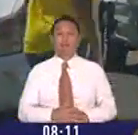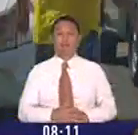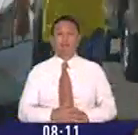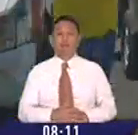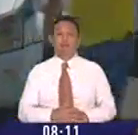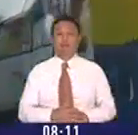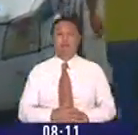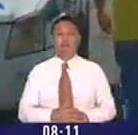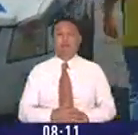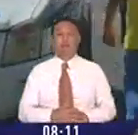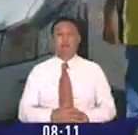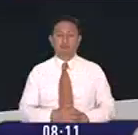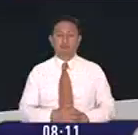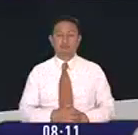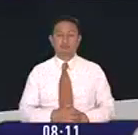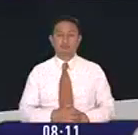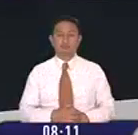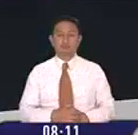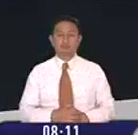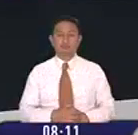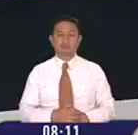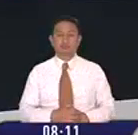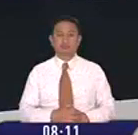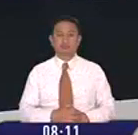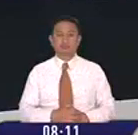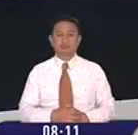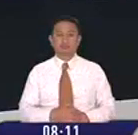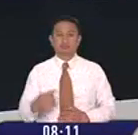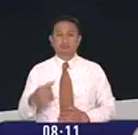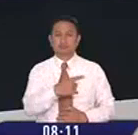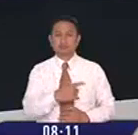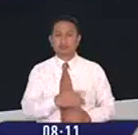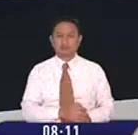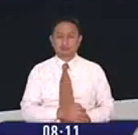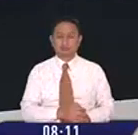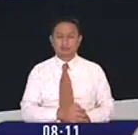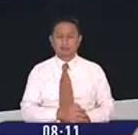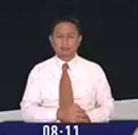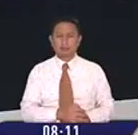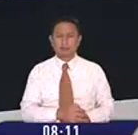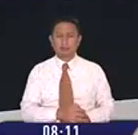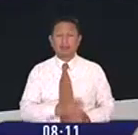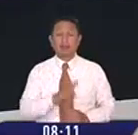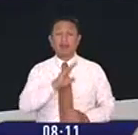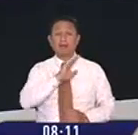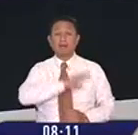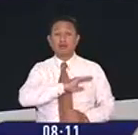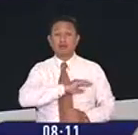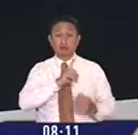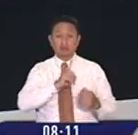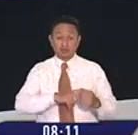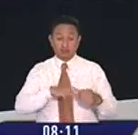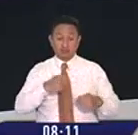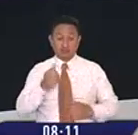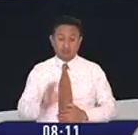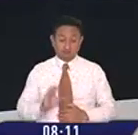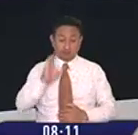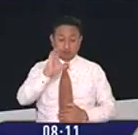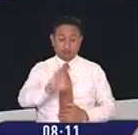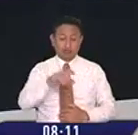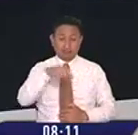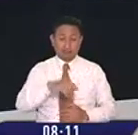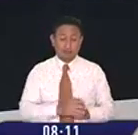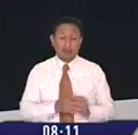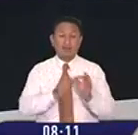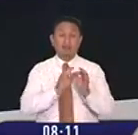Informó Iván Casamen. ¿Saben cuánto destina, amigos queridos, el municipio de la ciudad de Quito justamente para